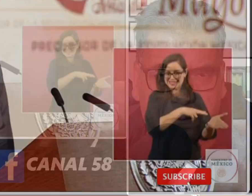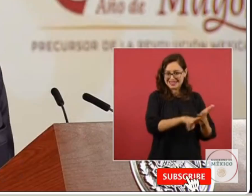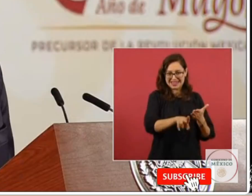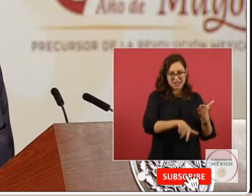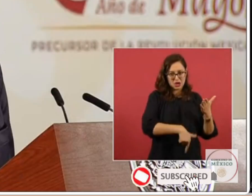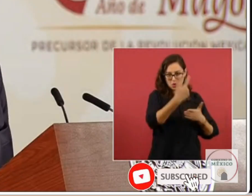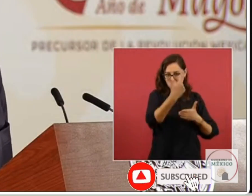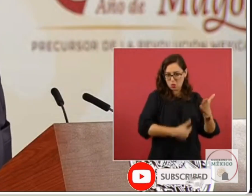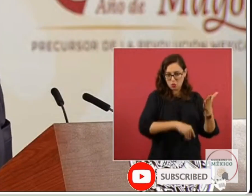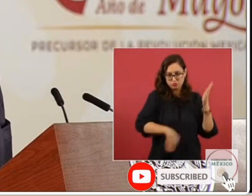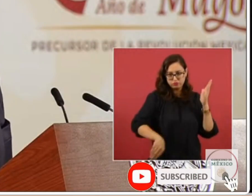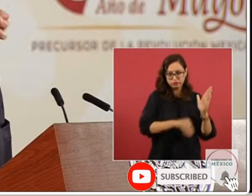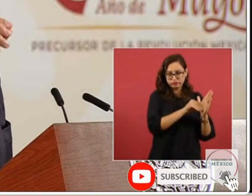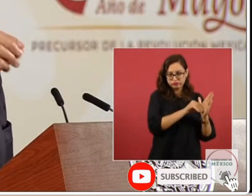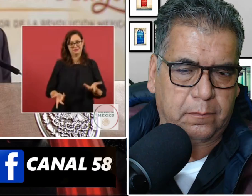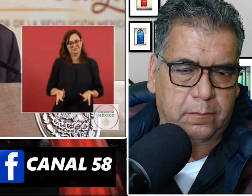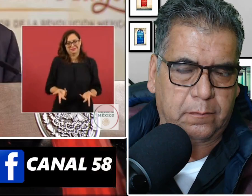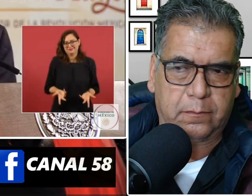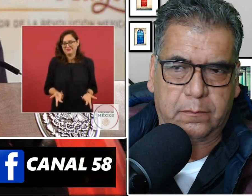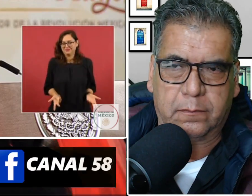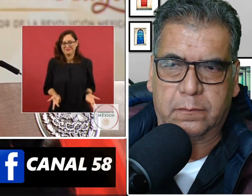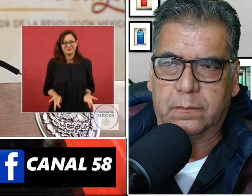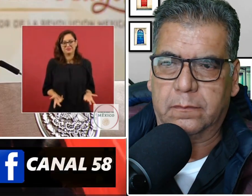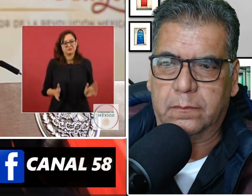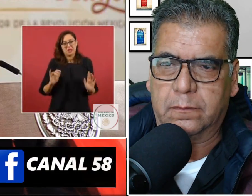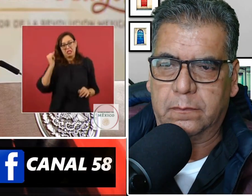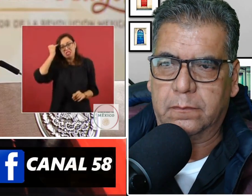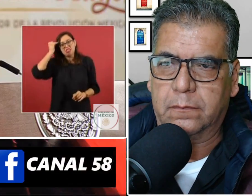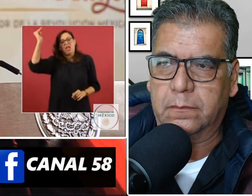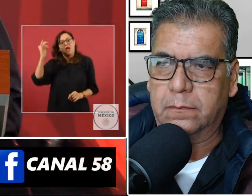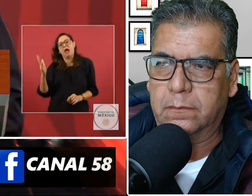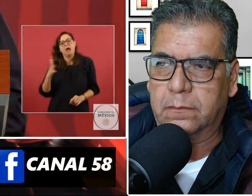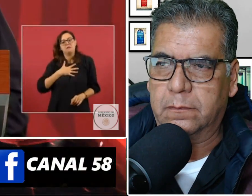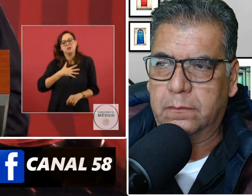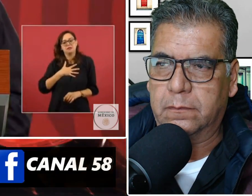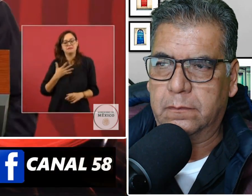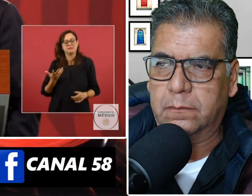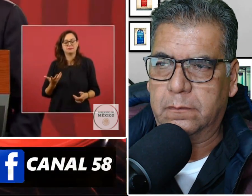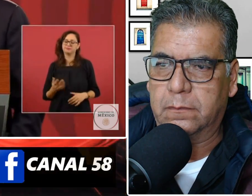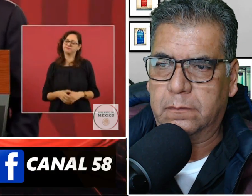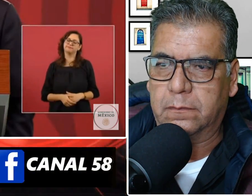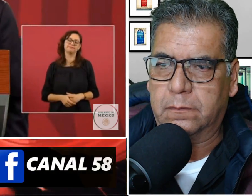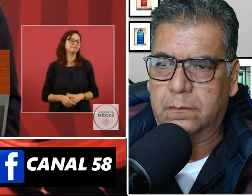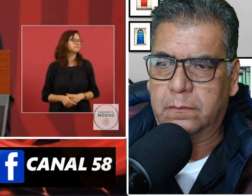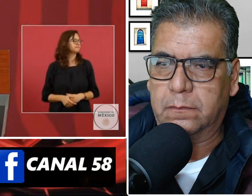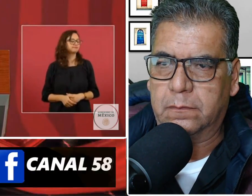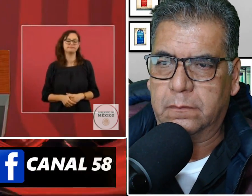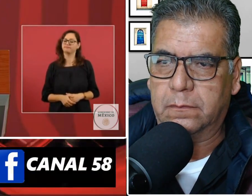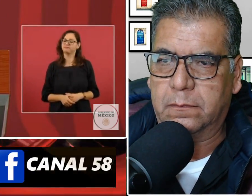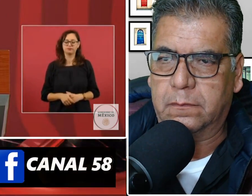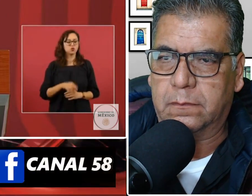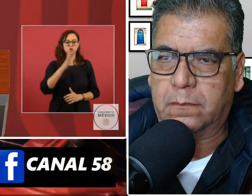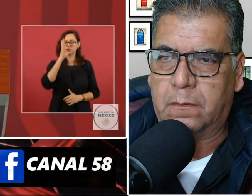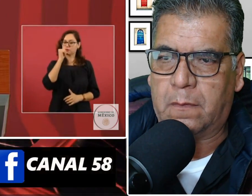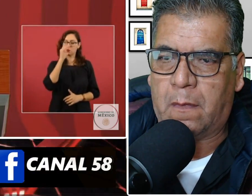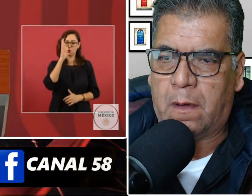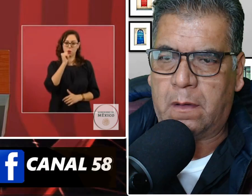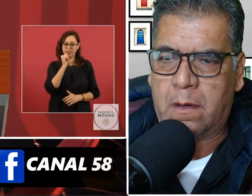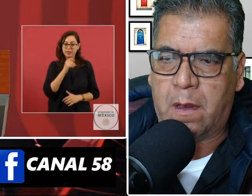Entonces, esta es una medida de prevención de operaciones que puedan estar atentando